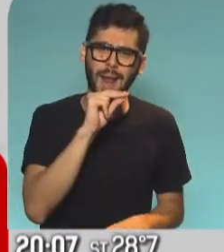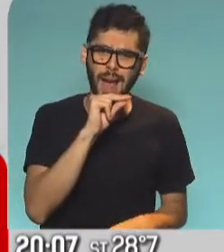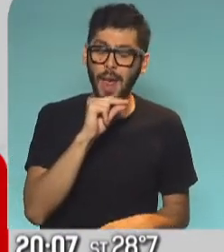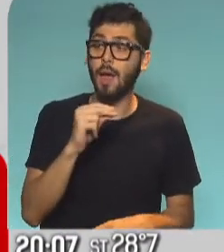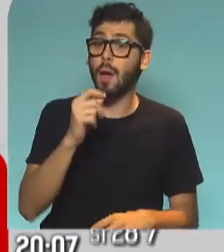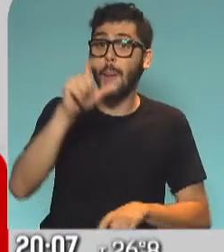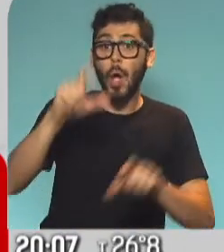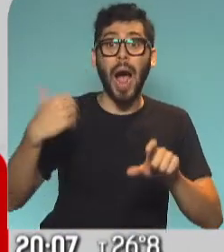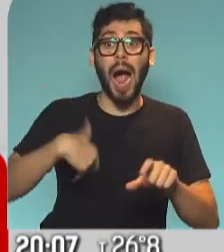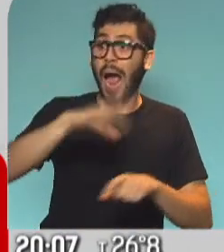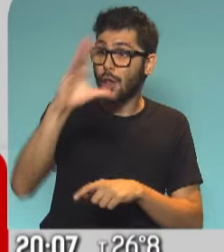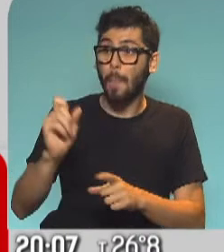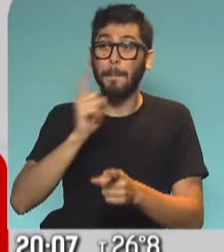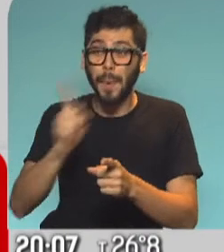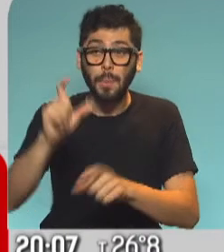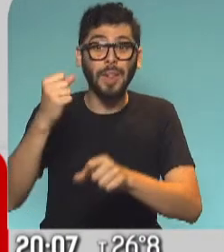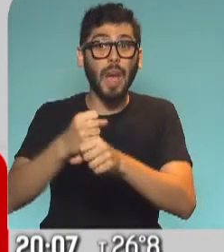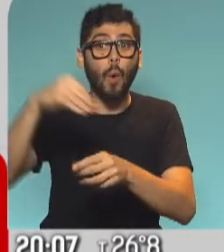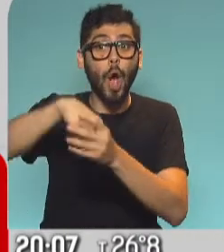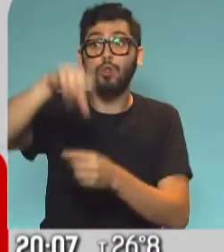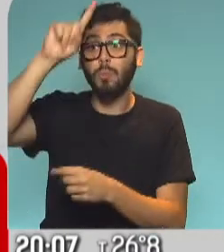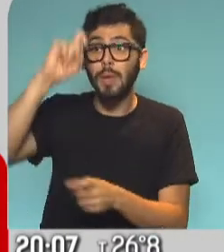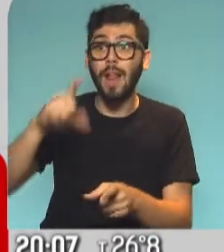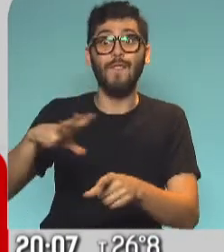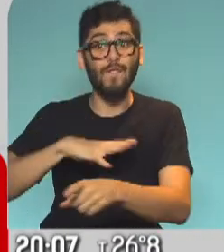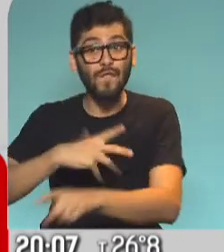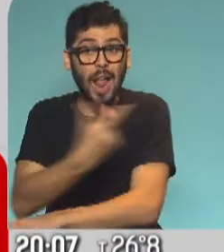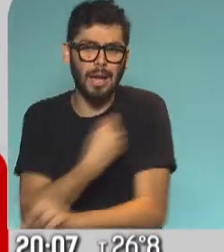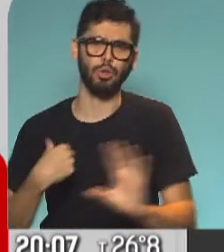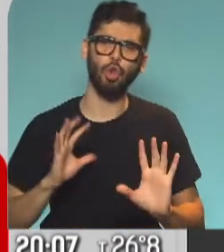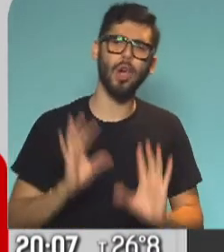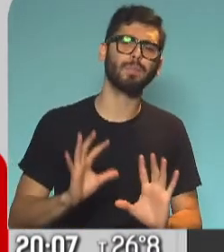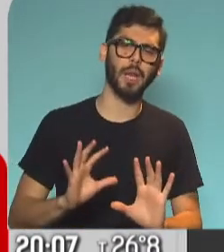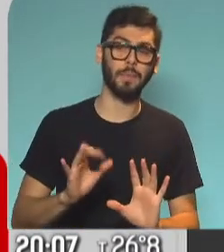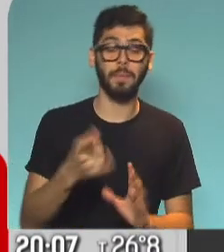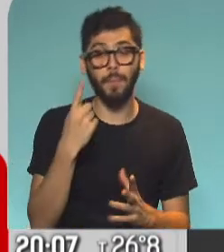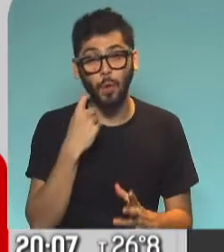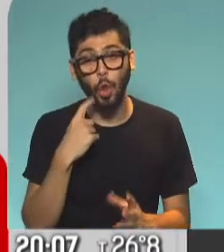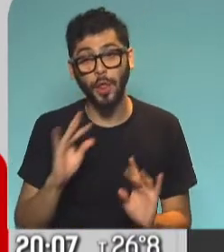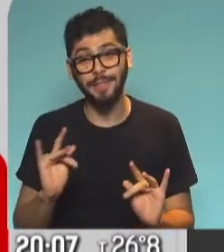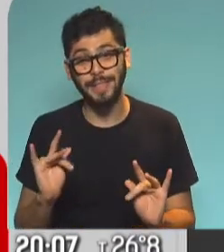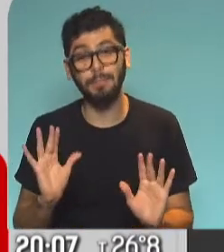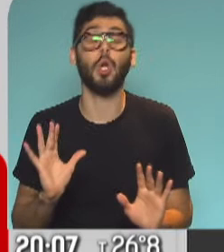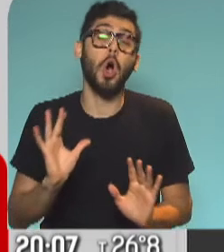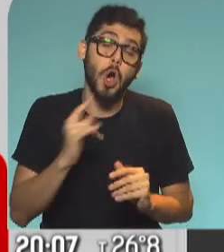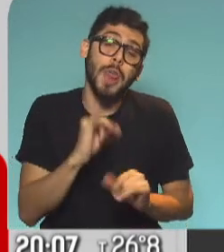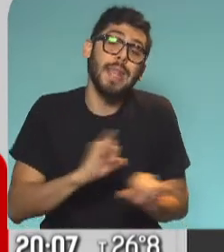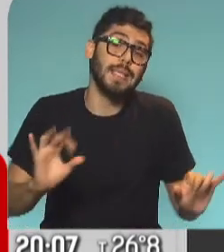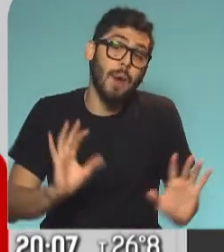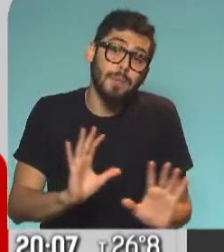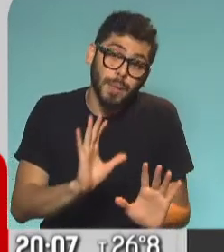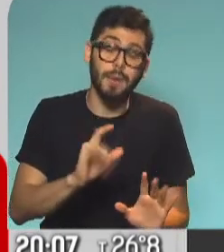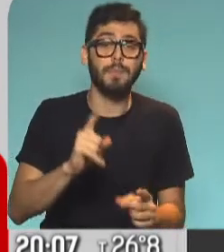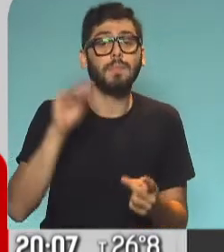de los argentinos de riesgo y de los trabajadores esenciales la haya recibido. Va a ser difícil de chequear, que la dé después del último, Sí. pero después continuó,